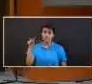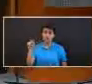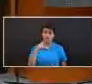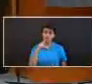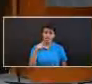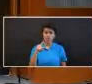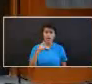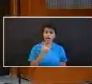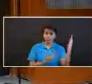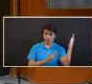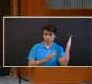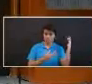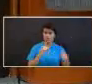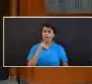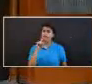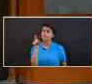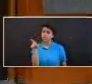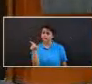criado: dile